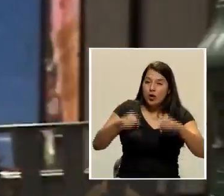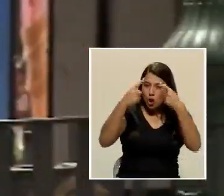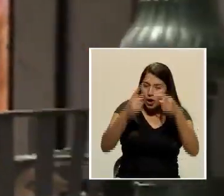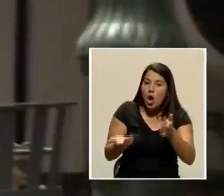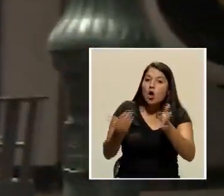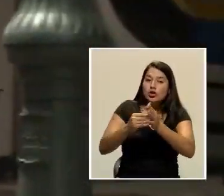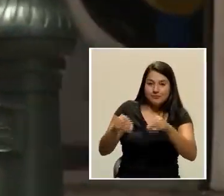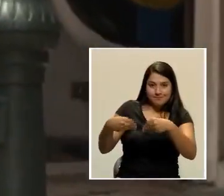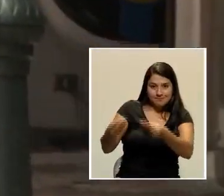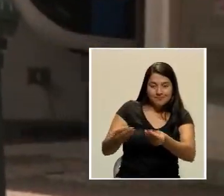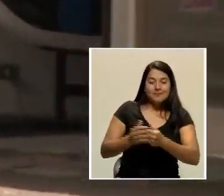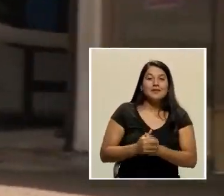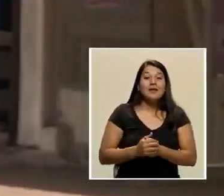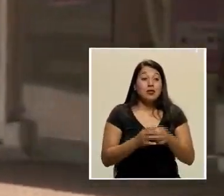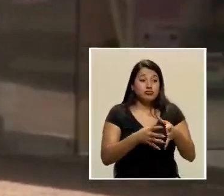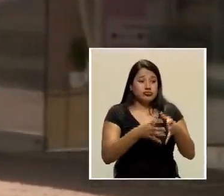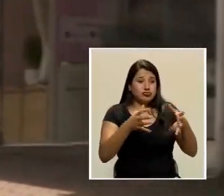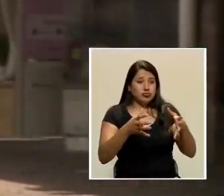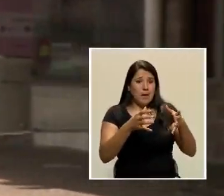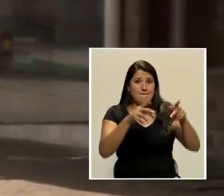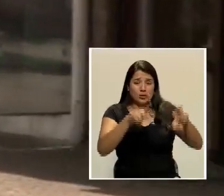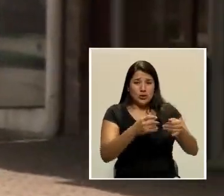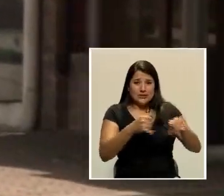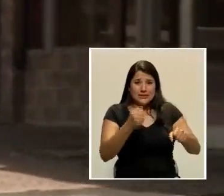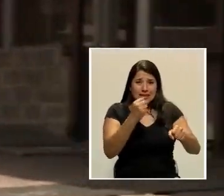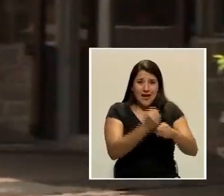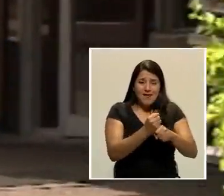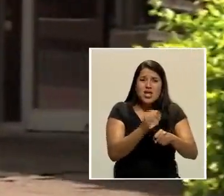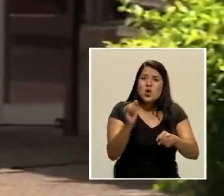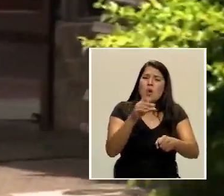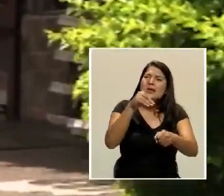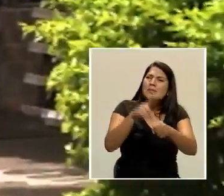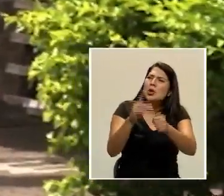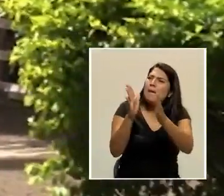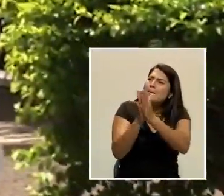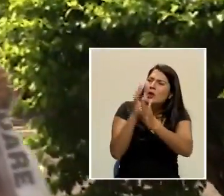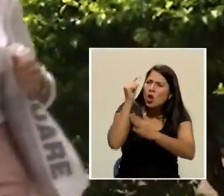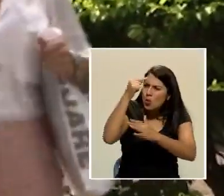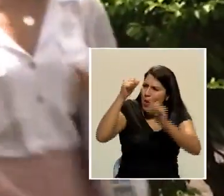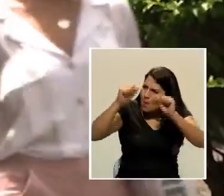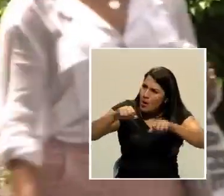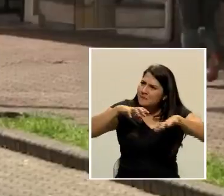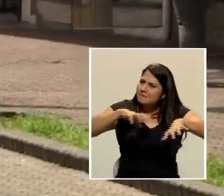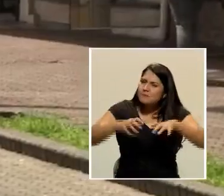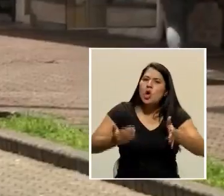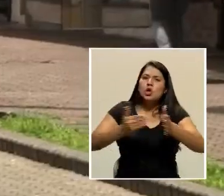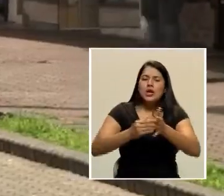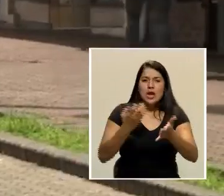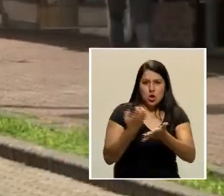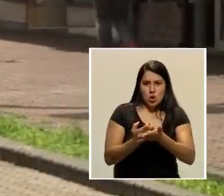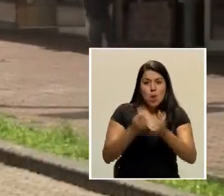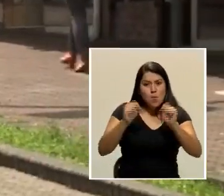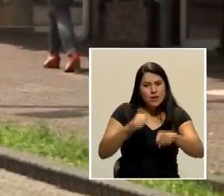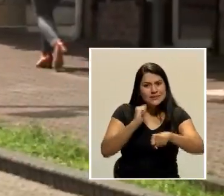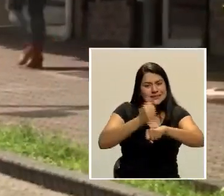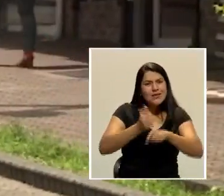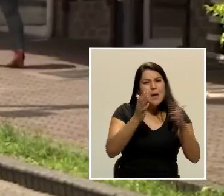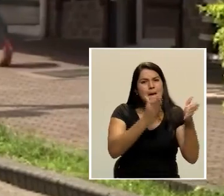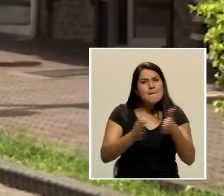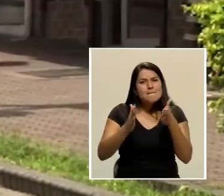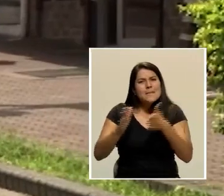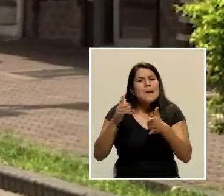para procurar conservar y recobrar los empleos que a partir del COVID-19